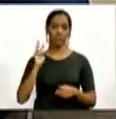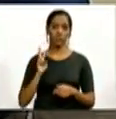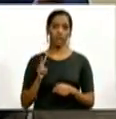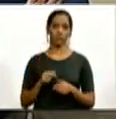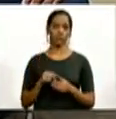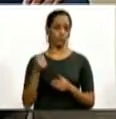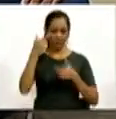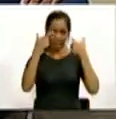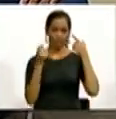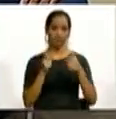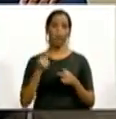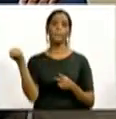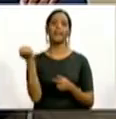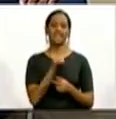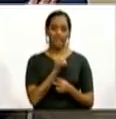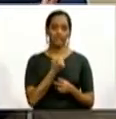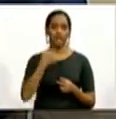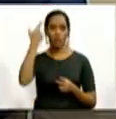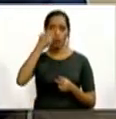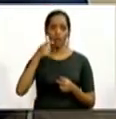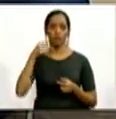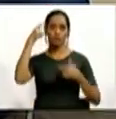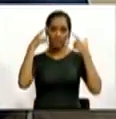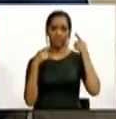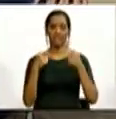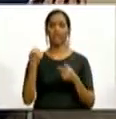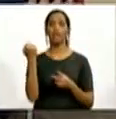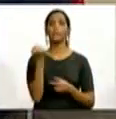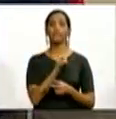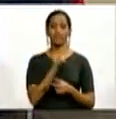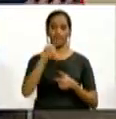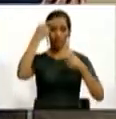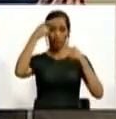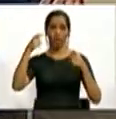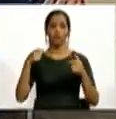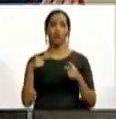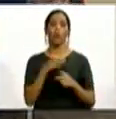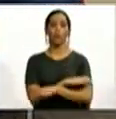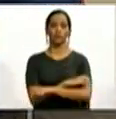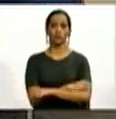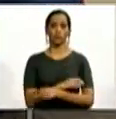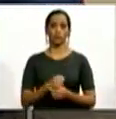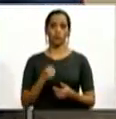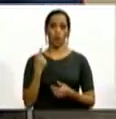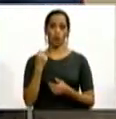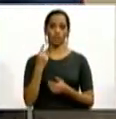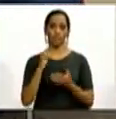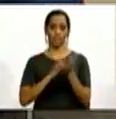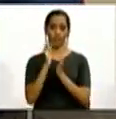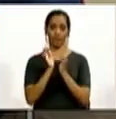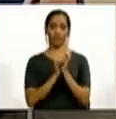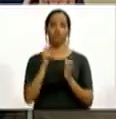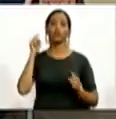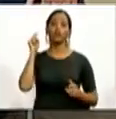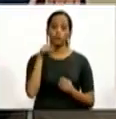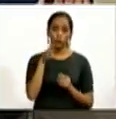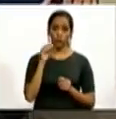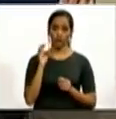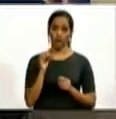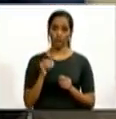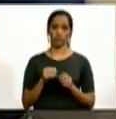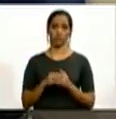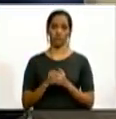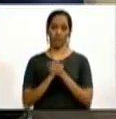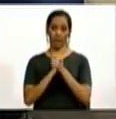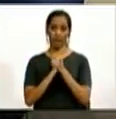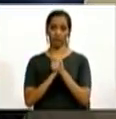al pueblo venezolano, no al chavismo, porque mataste al pueblo chavista y mataste a opositores que estaban en 6 de 11 de abril. Tú conversaste con el embajador de los Estados Unidos